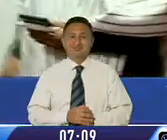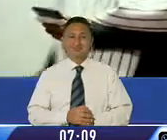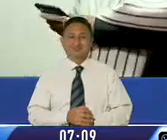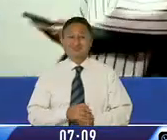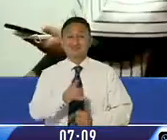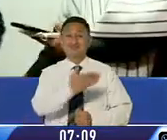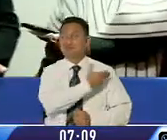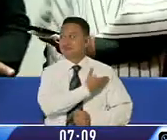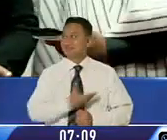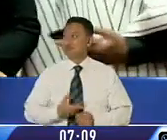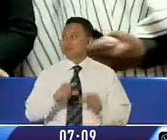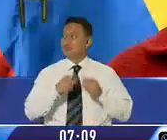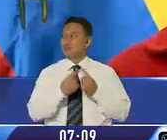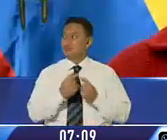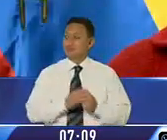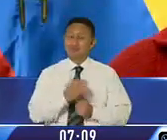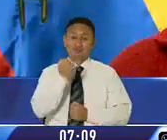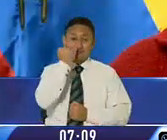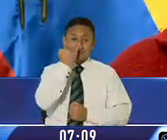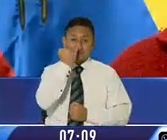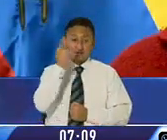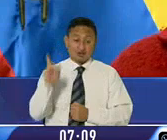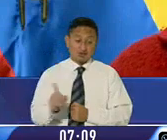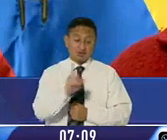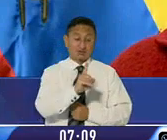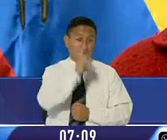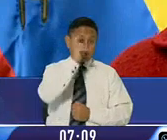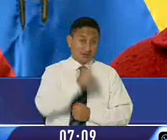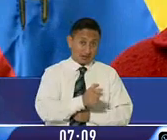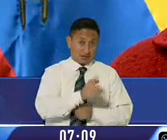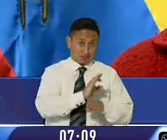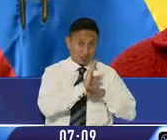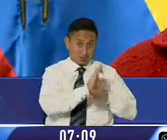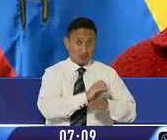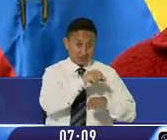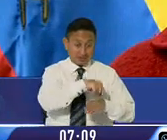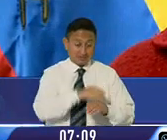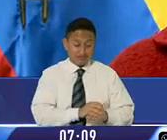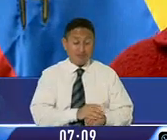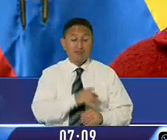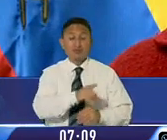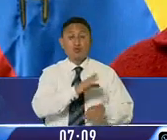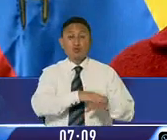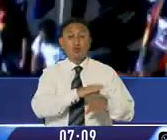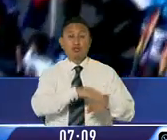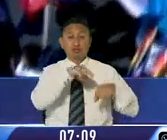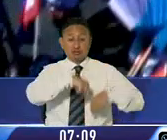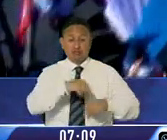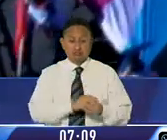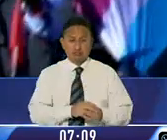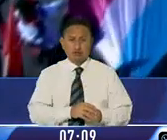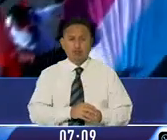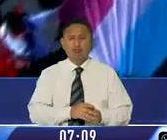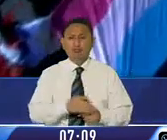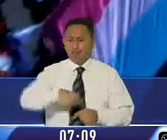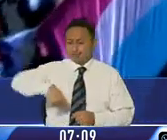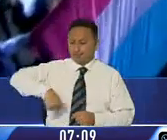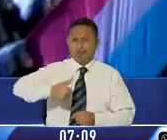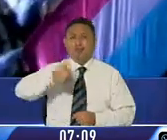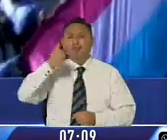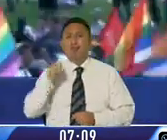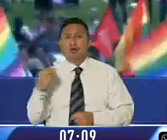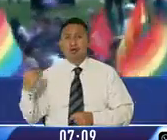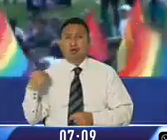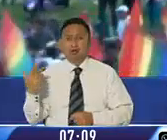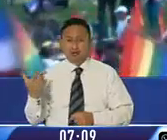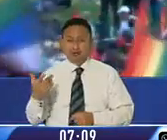de la CONAIE, no acudió a ampliar su versión en la Fiscalía General del Estado porque supuestamente fue convocado con pocas horas de antelación. Eso